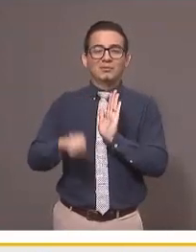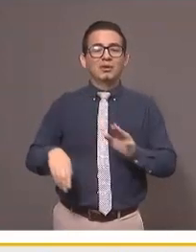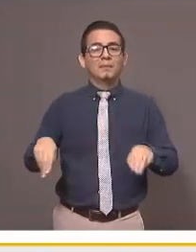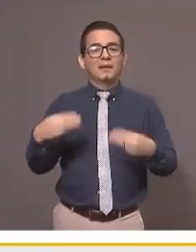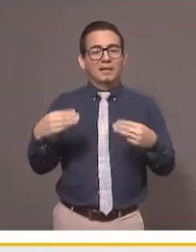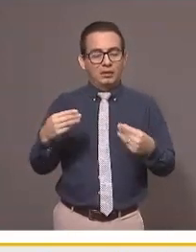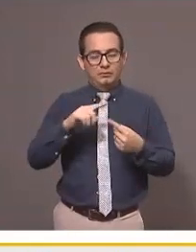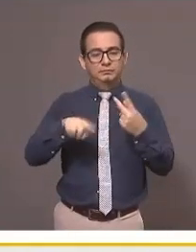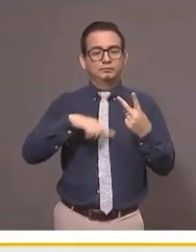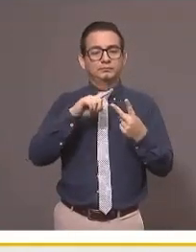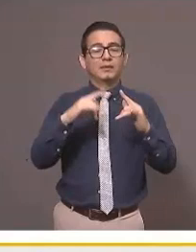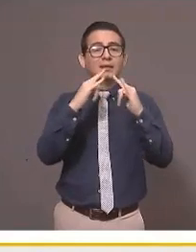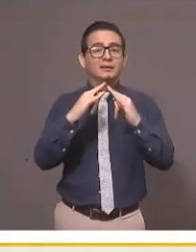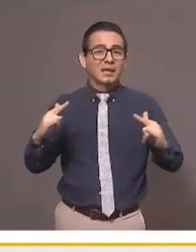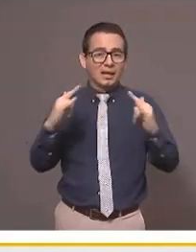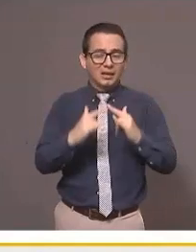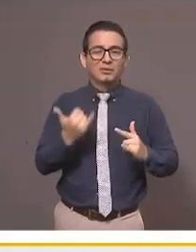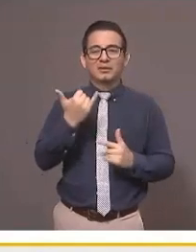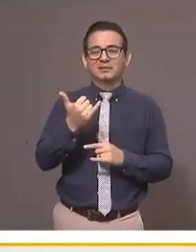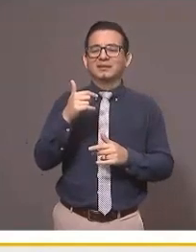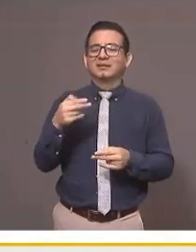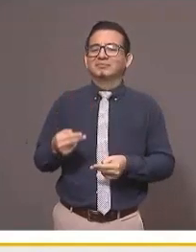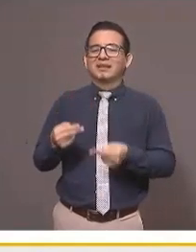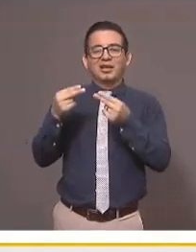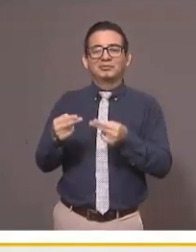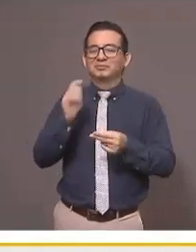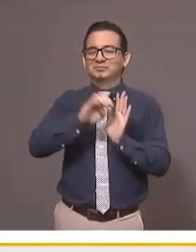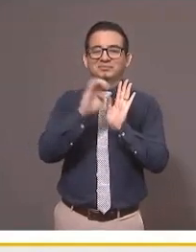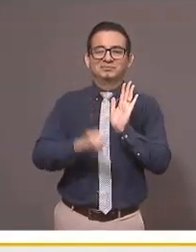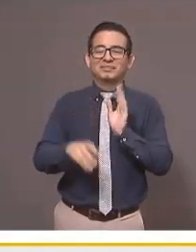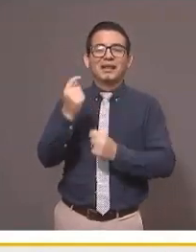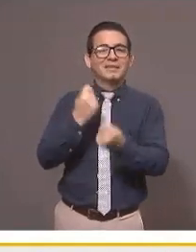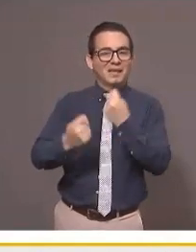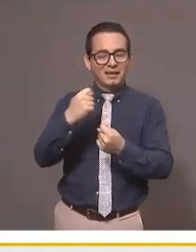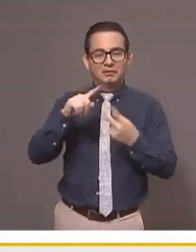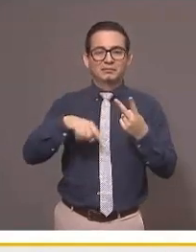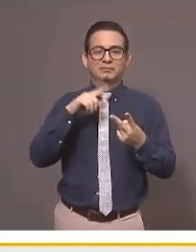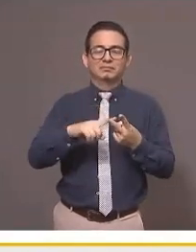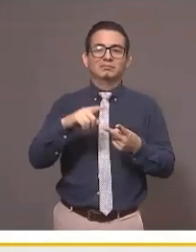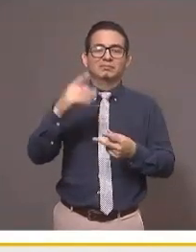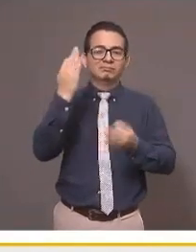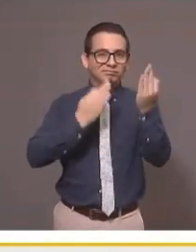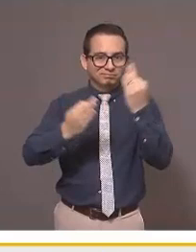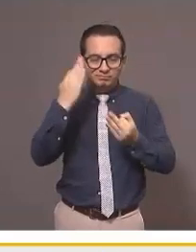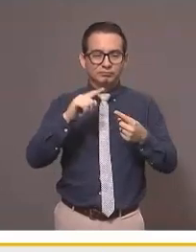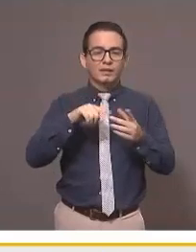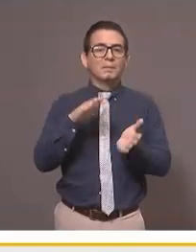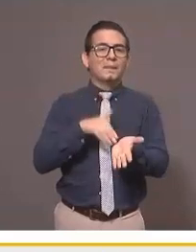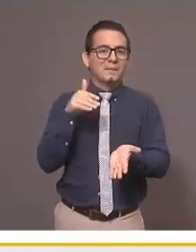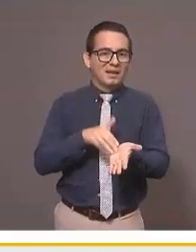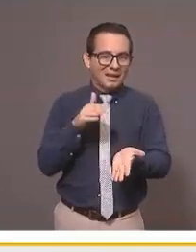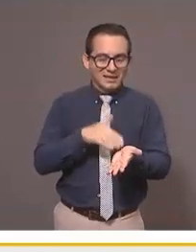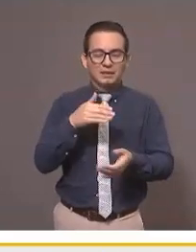y todos los giros a que son desde una tienda de abarrotes un salón de belleza una papelería una